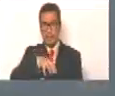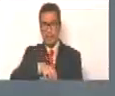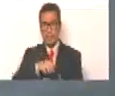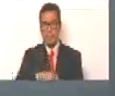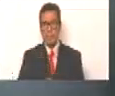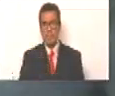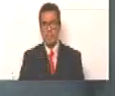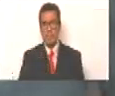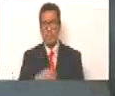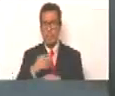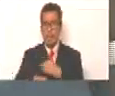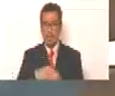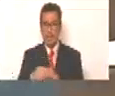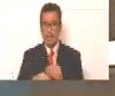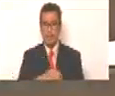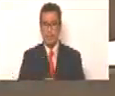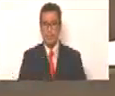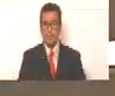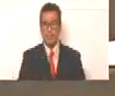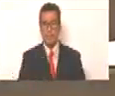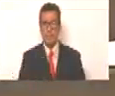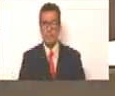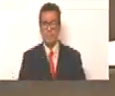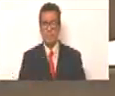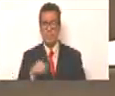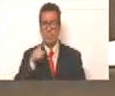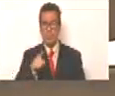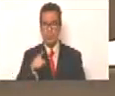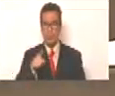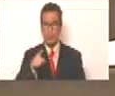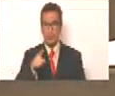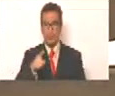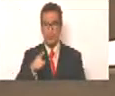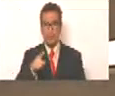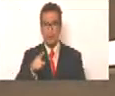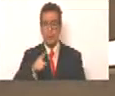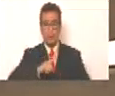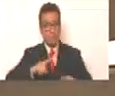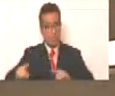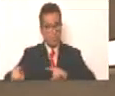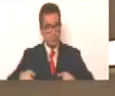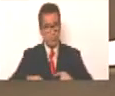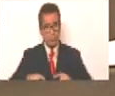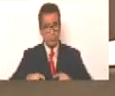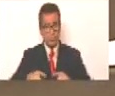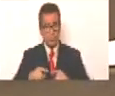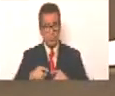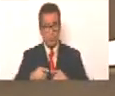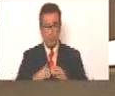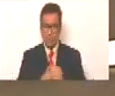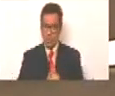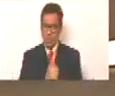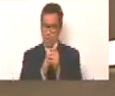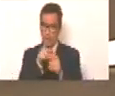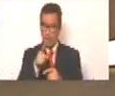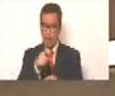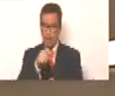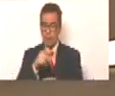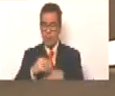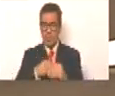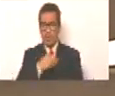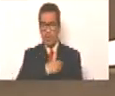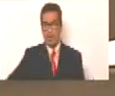cumple con una de las instrucciones de las orientaciones que ha dado el presidente de la Asamblea